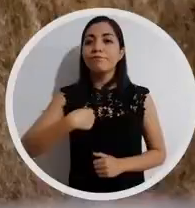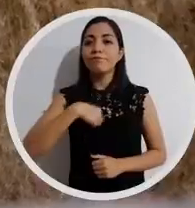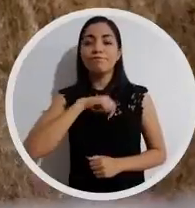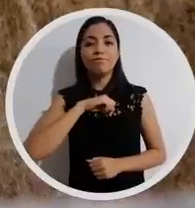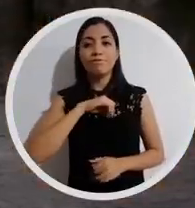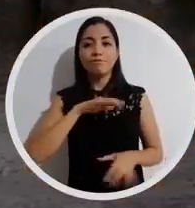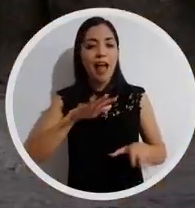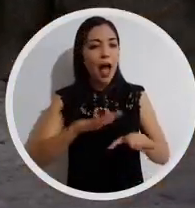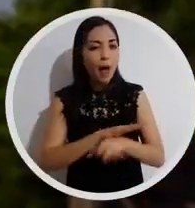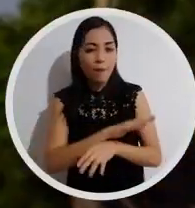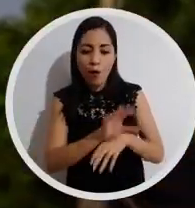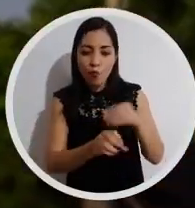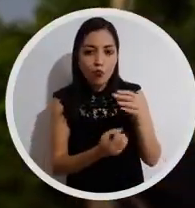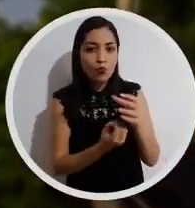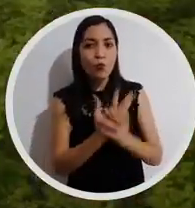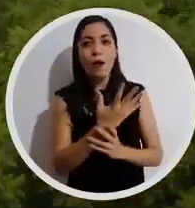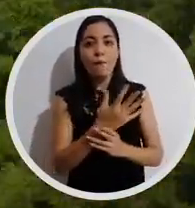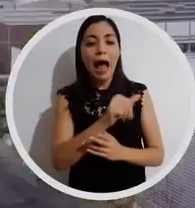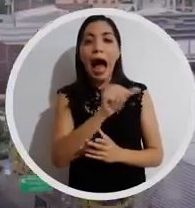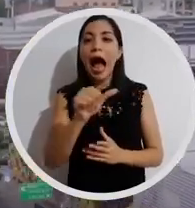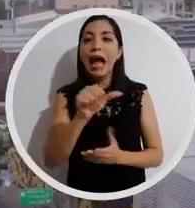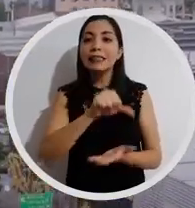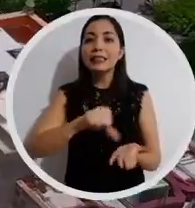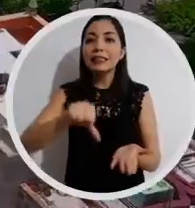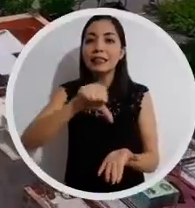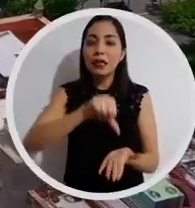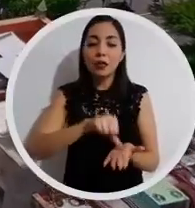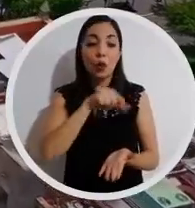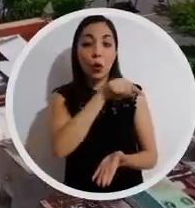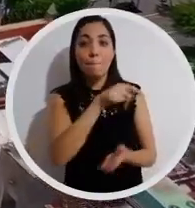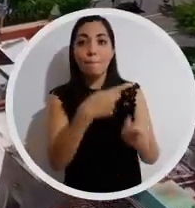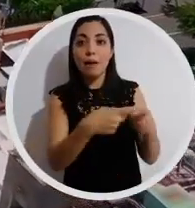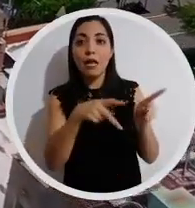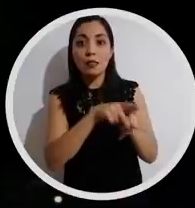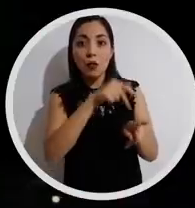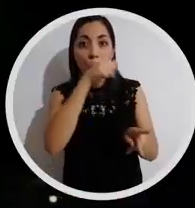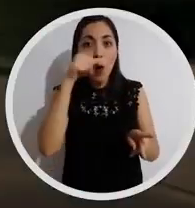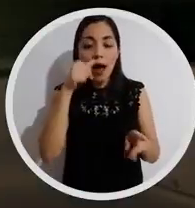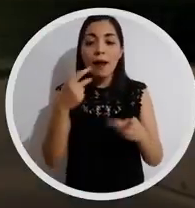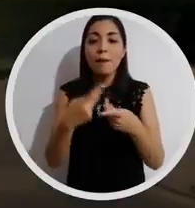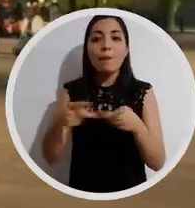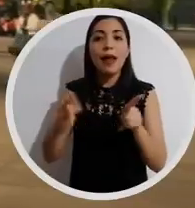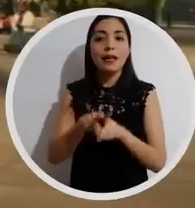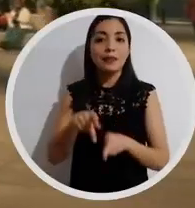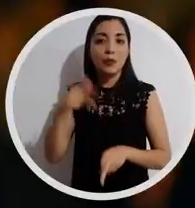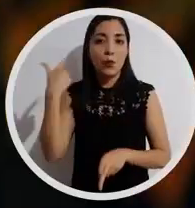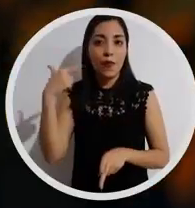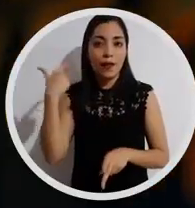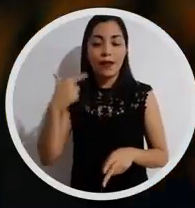Renovamos espacios en el corazón de la ciudad, como la Plaza Juárez y la Plaza Guadalajara.